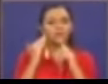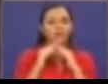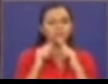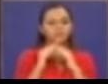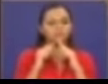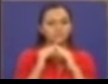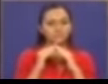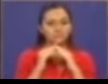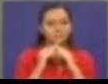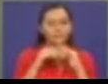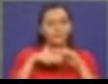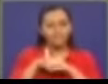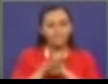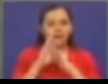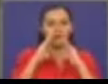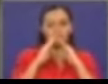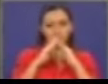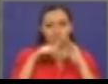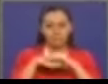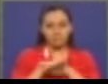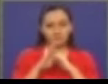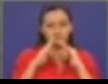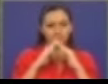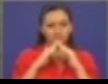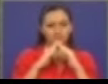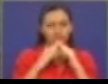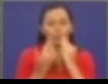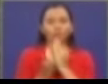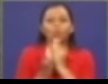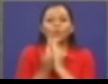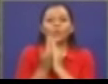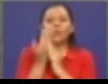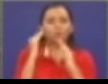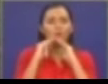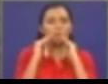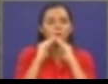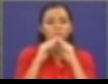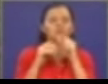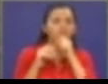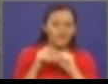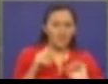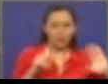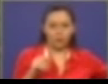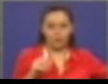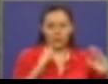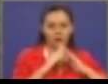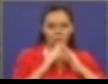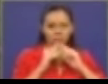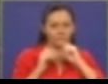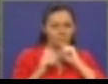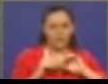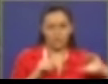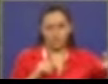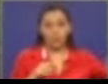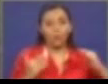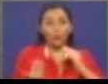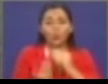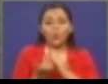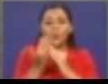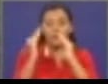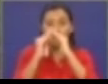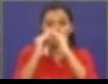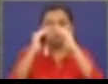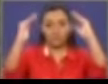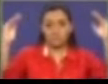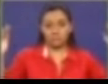anterior, ese es el interior de la Casa Hacienda. Esa es la nueva Casa Hacienda, porque también hay una vieja Casa Hacienda, estilo colonial. Se construyó una nueva